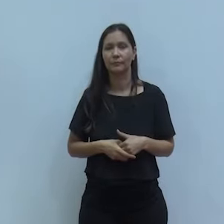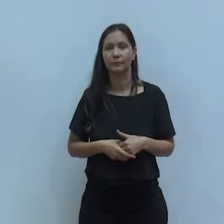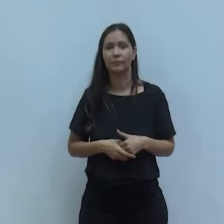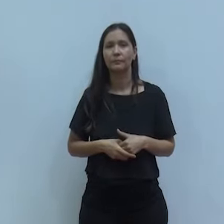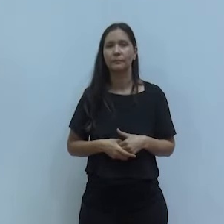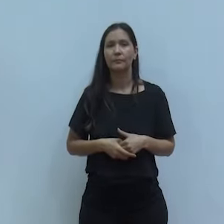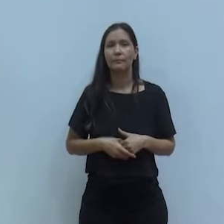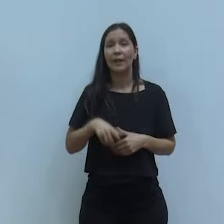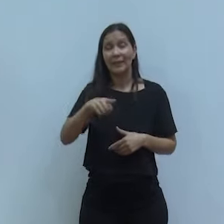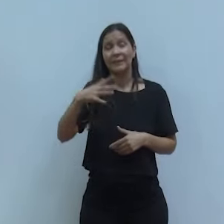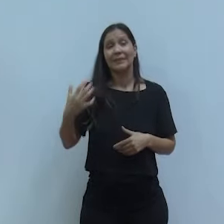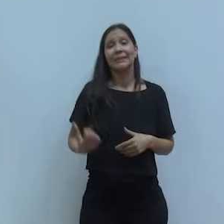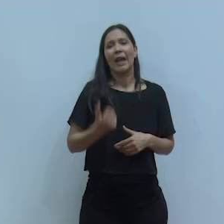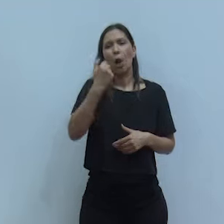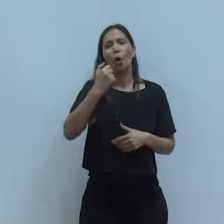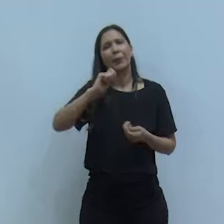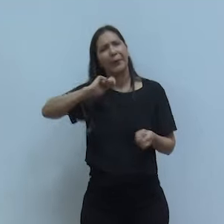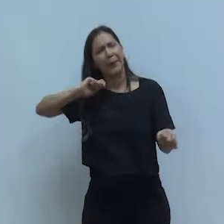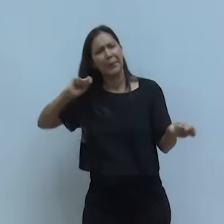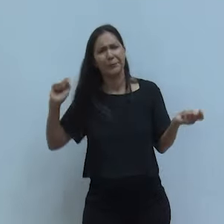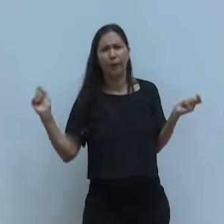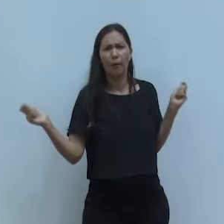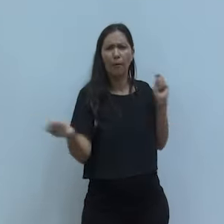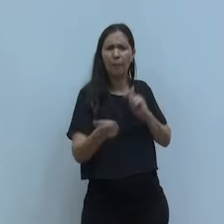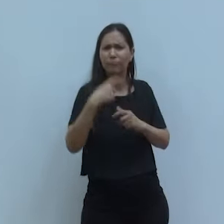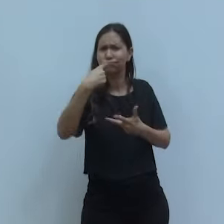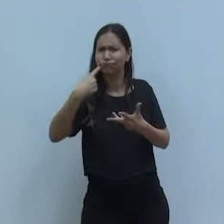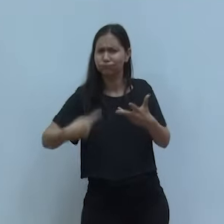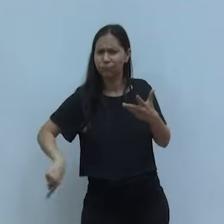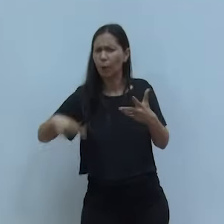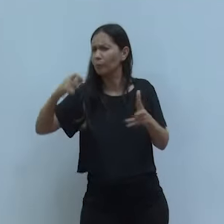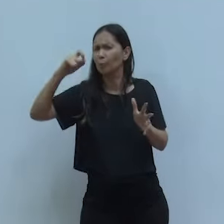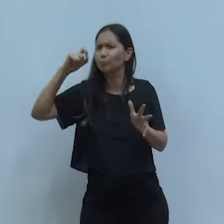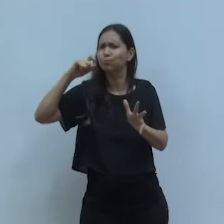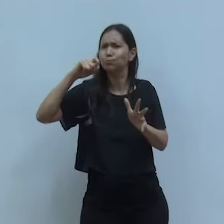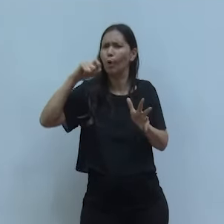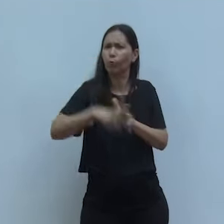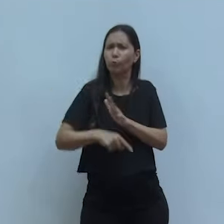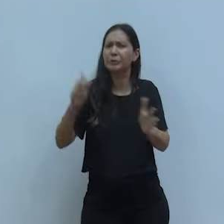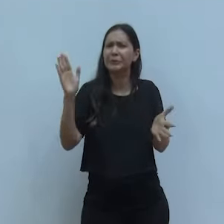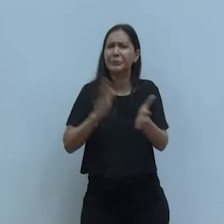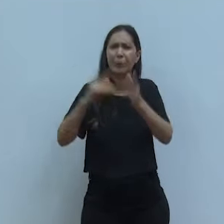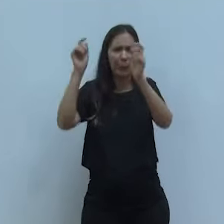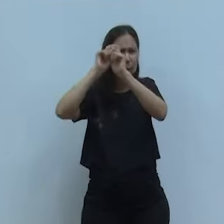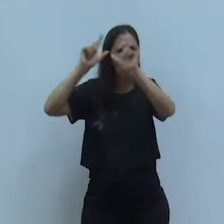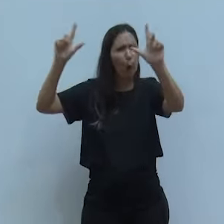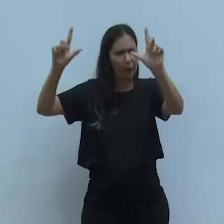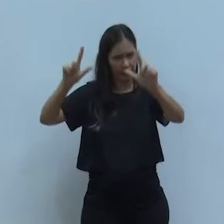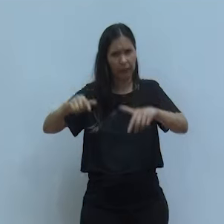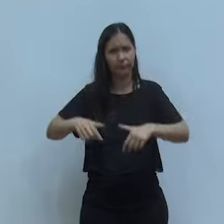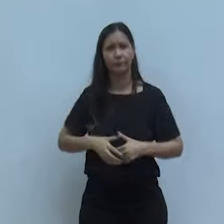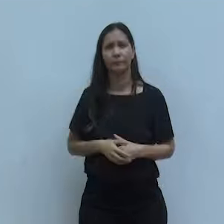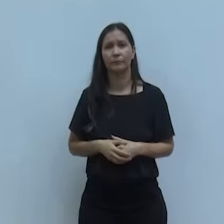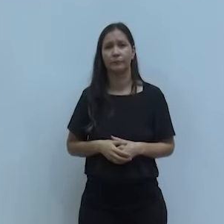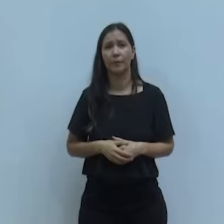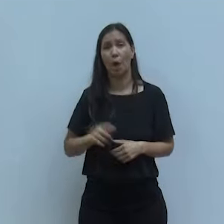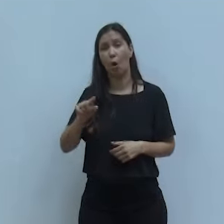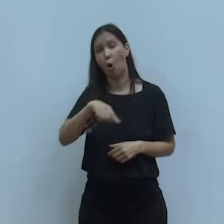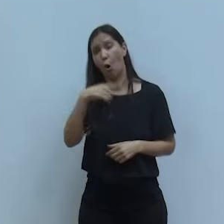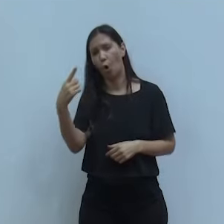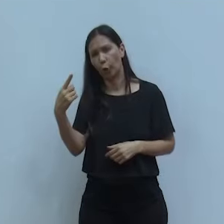logrado transformar cosas profundas en el plano ideológico y lo otro que le juega